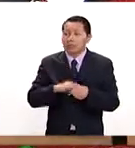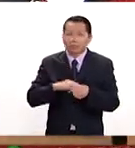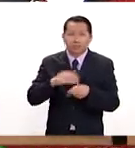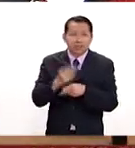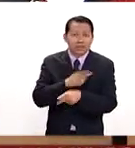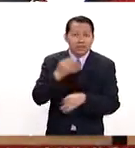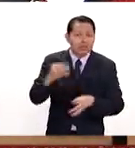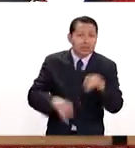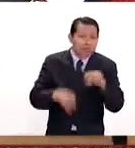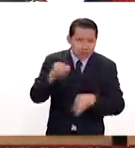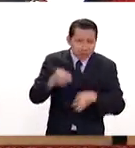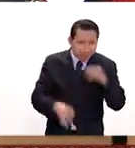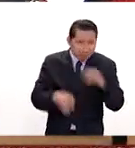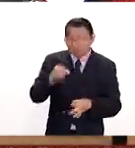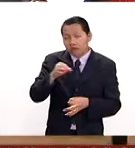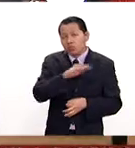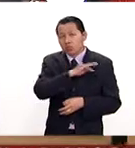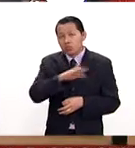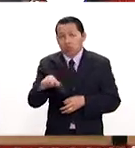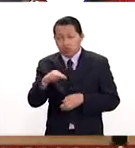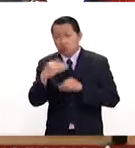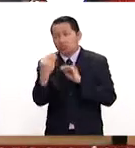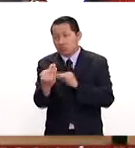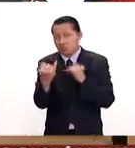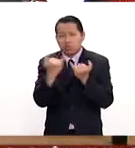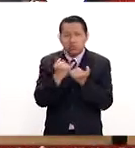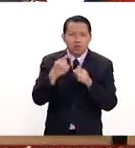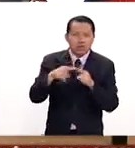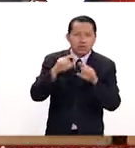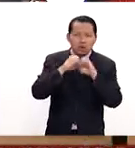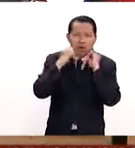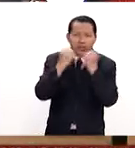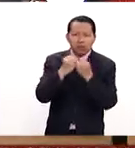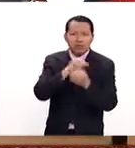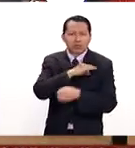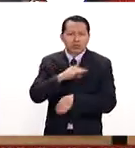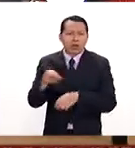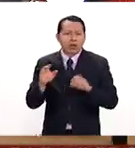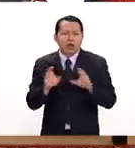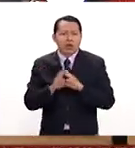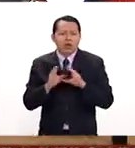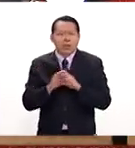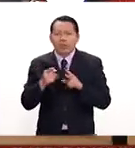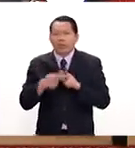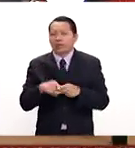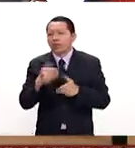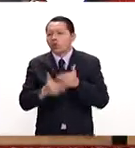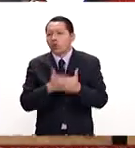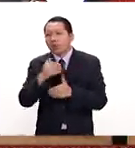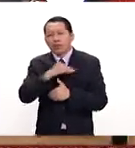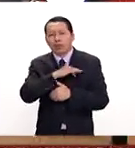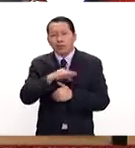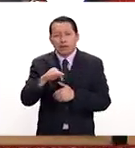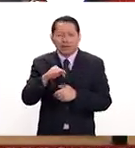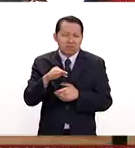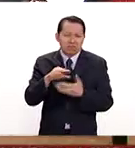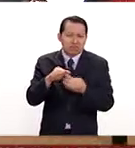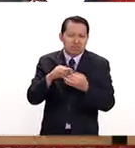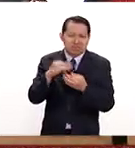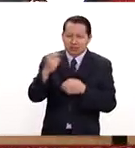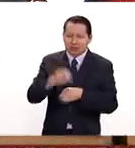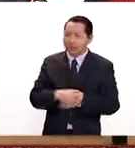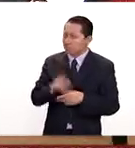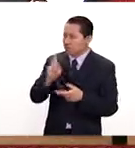apelaciones de casos individuales o inclusive organizaciones que podrían llegar a empezar algún proceso para cuestionar eso. Perfecto, pues